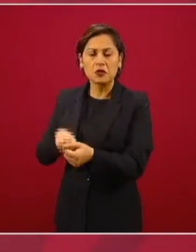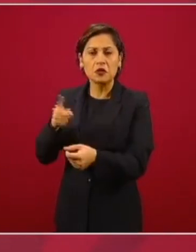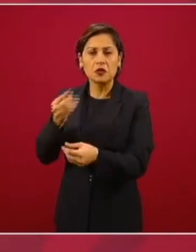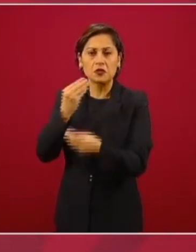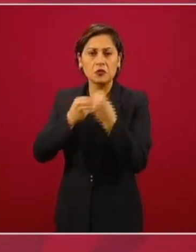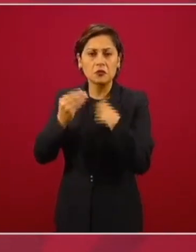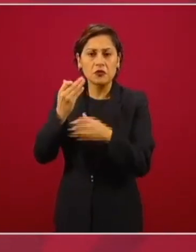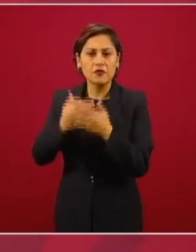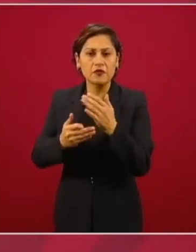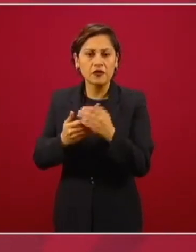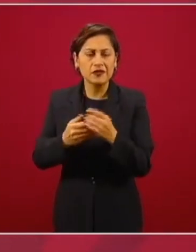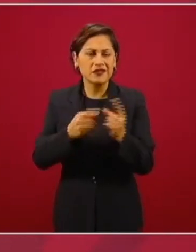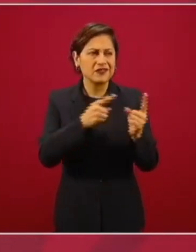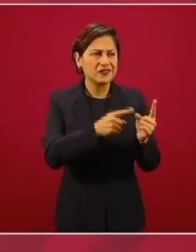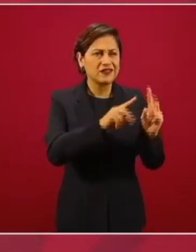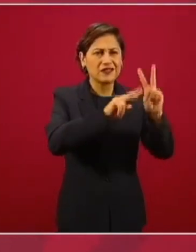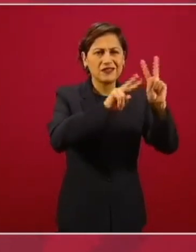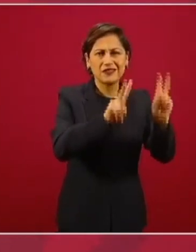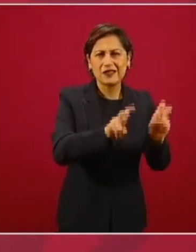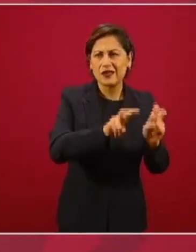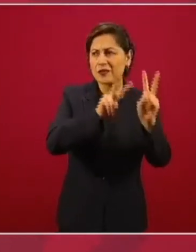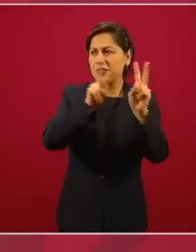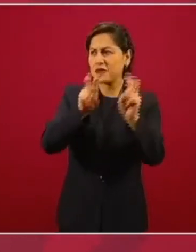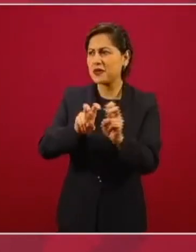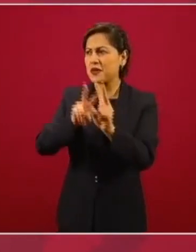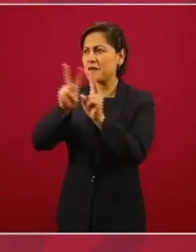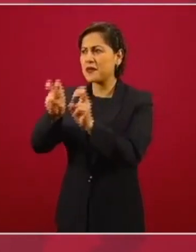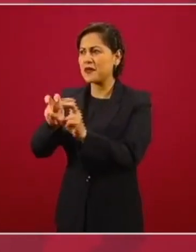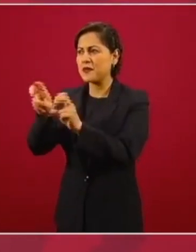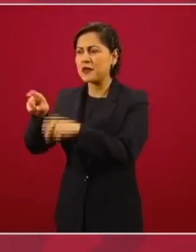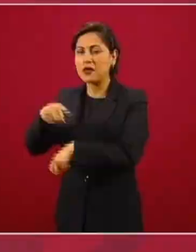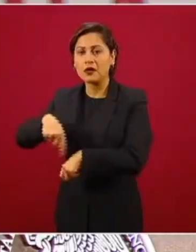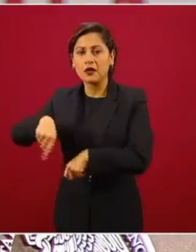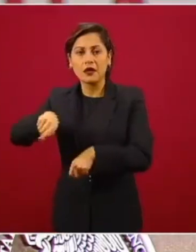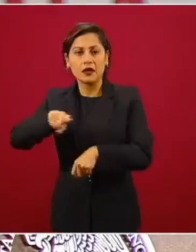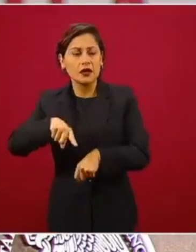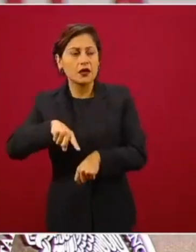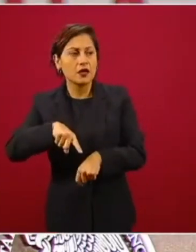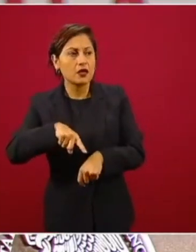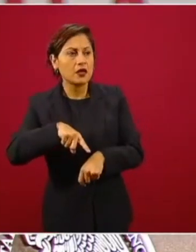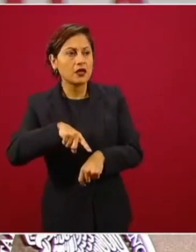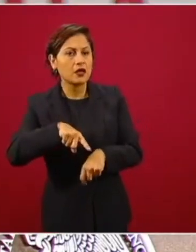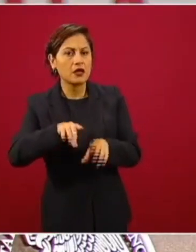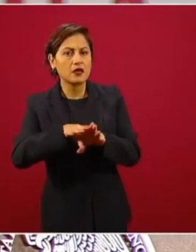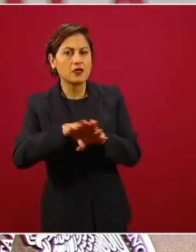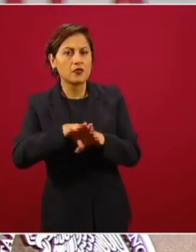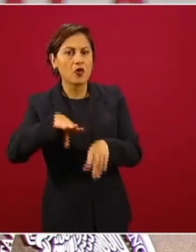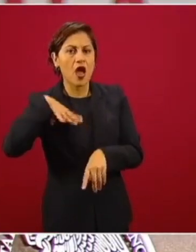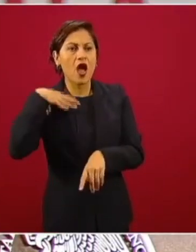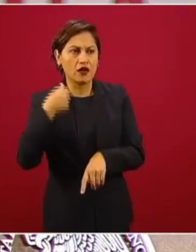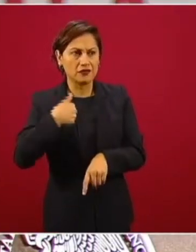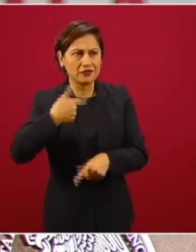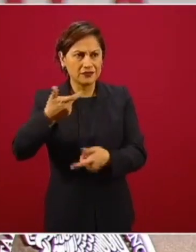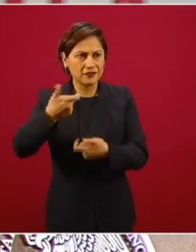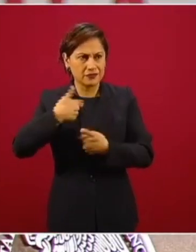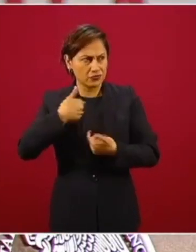Siempre es así, para mantener los abusos.